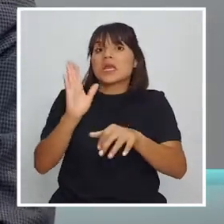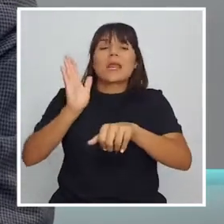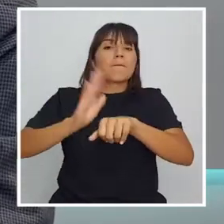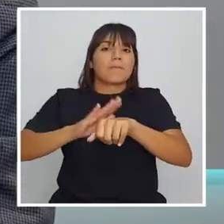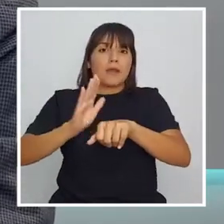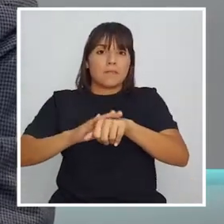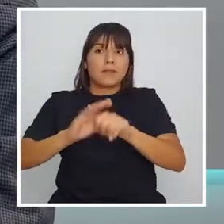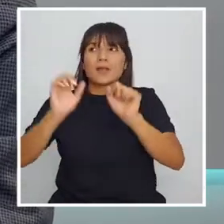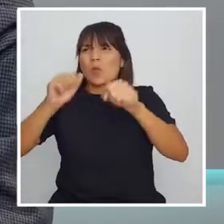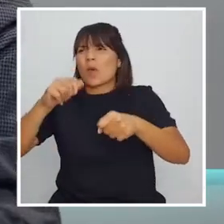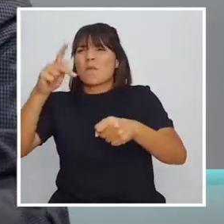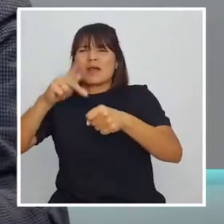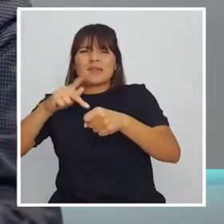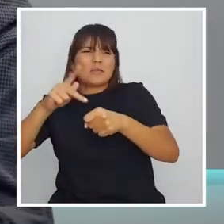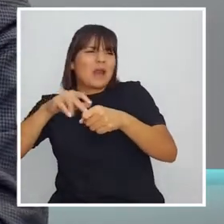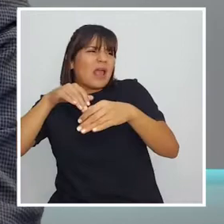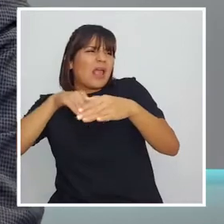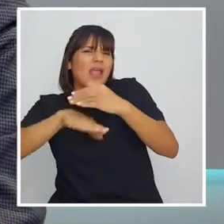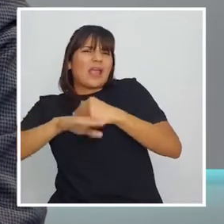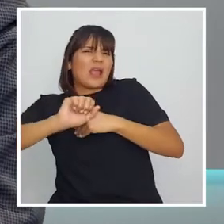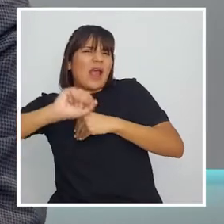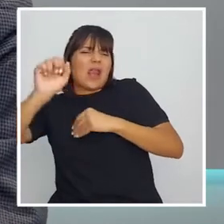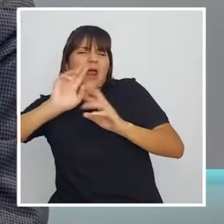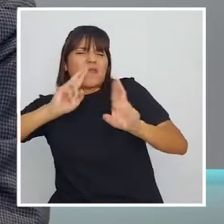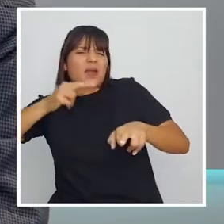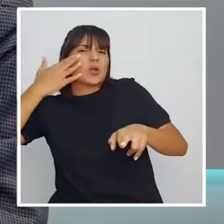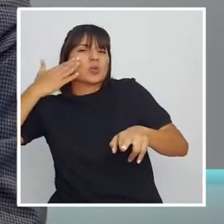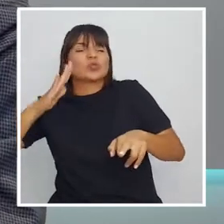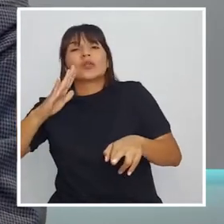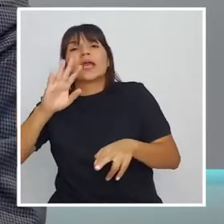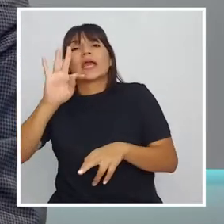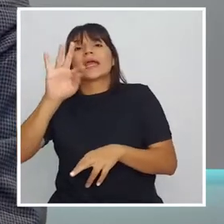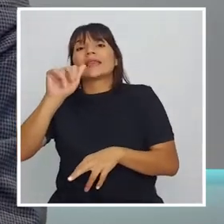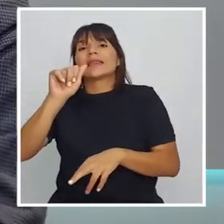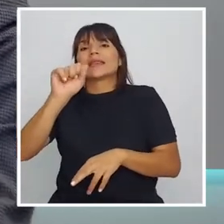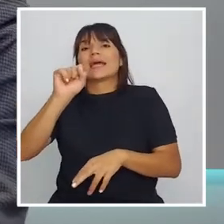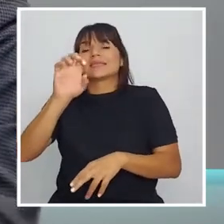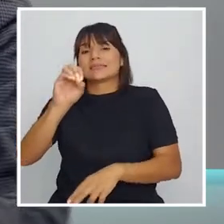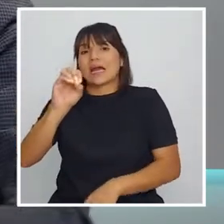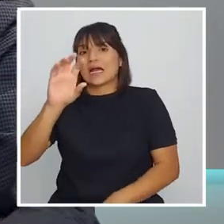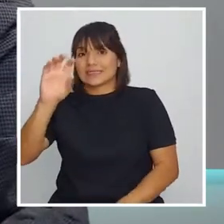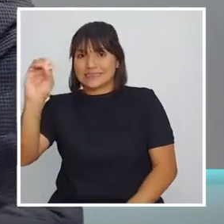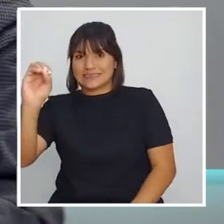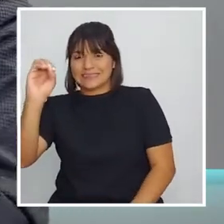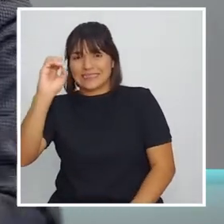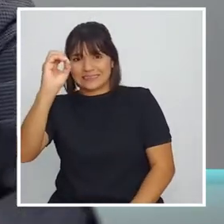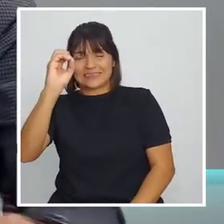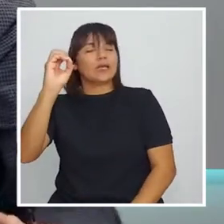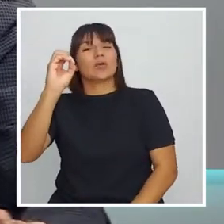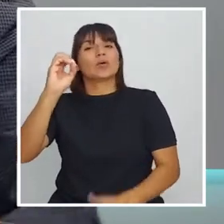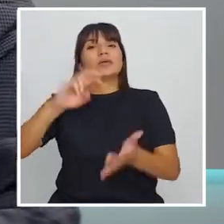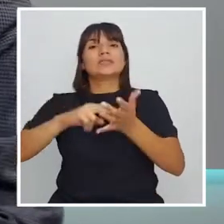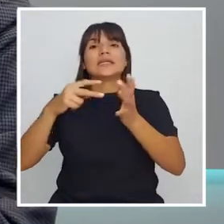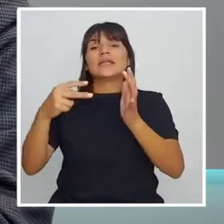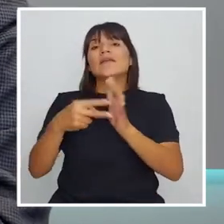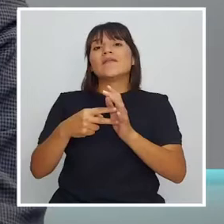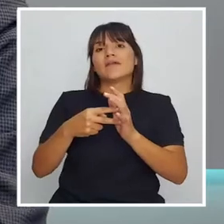qué, estos esquemas de tasa cero, ¿verdad? En donde le distribuyen a uno el monto con unas